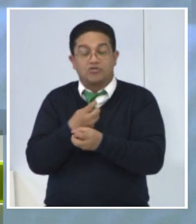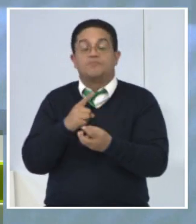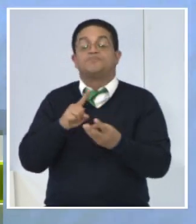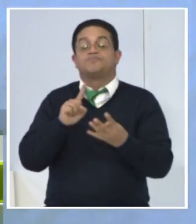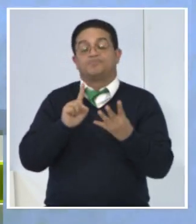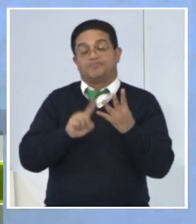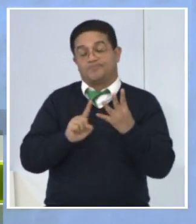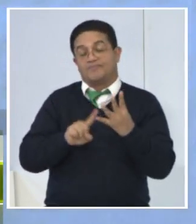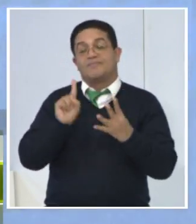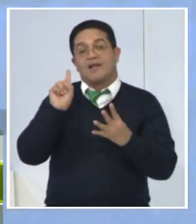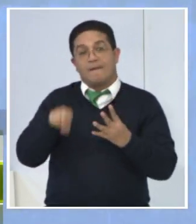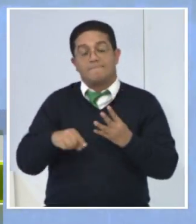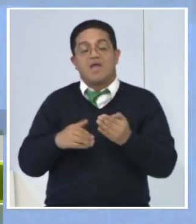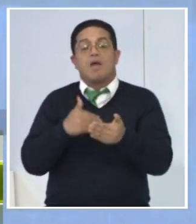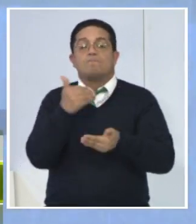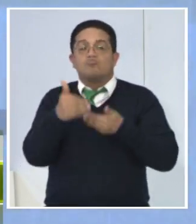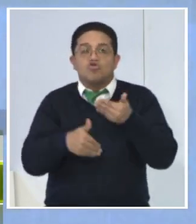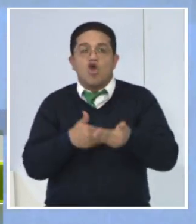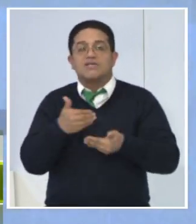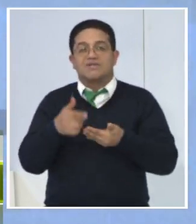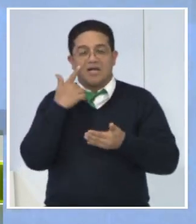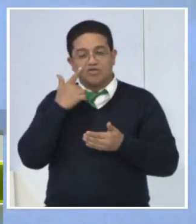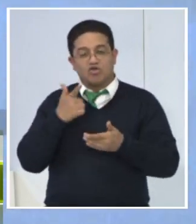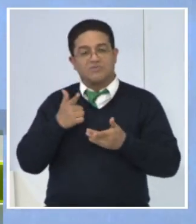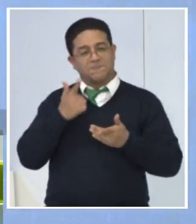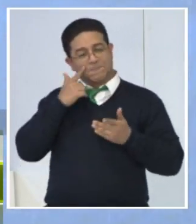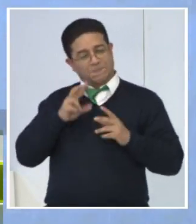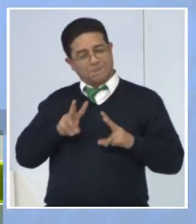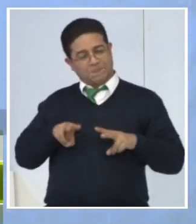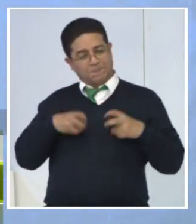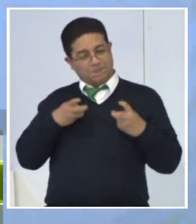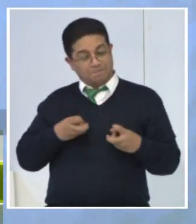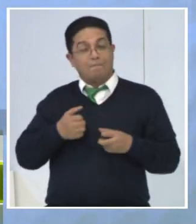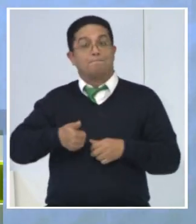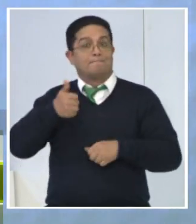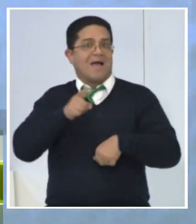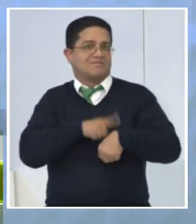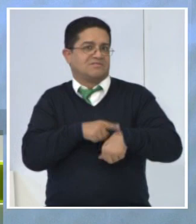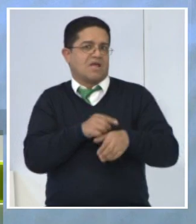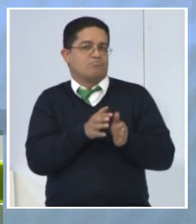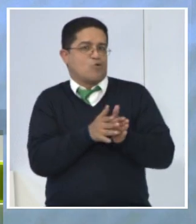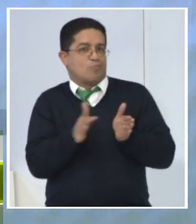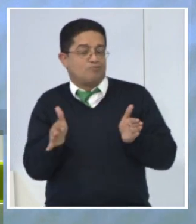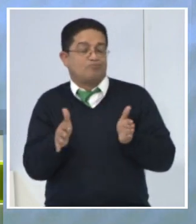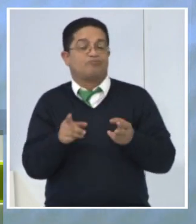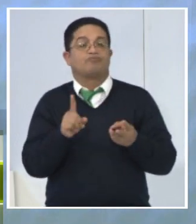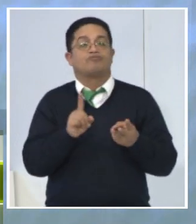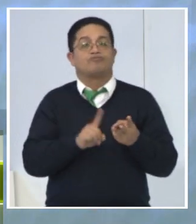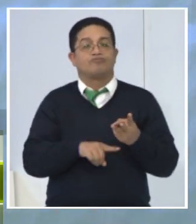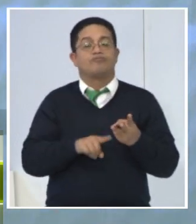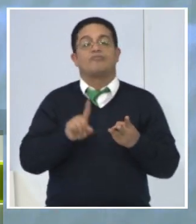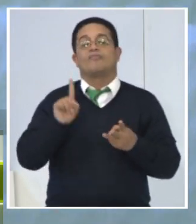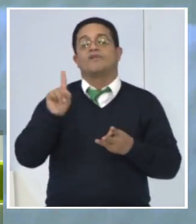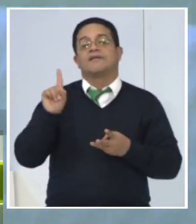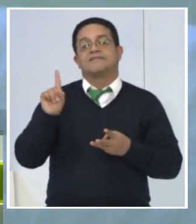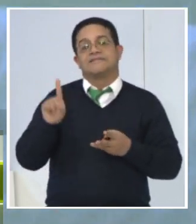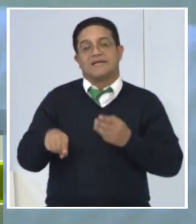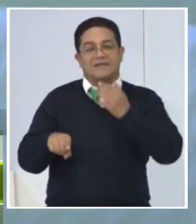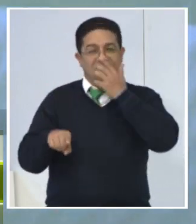pues obviamente el proceso de rehabilitación muchísimo más tiempo, más prolongada, con también invasión a través